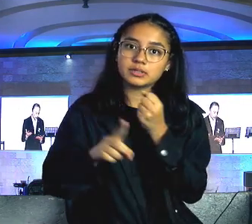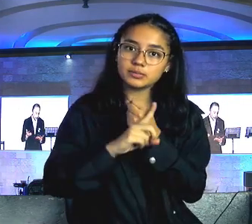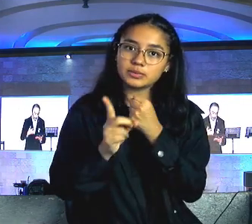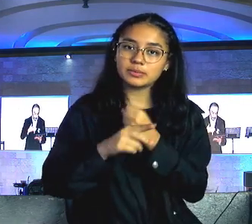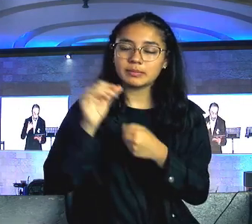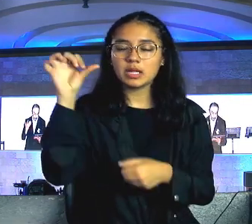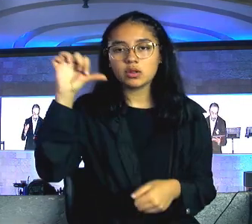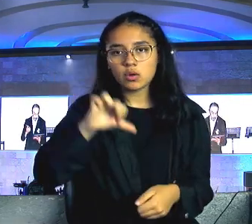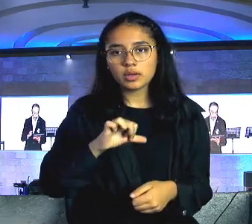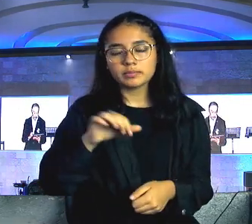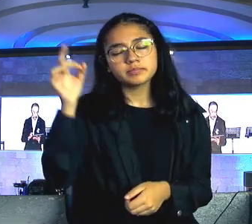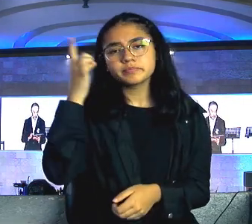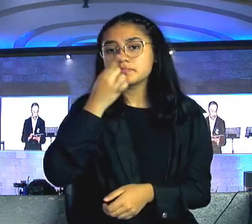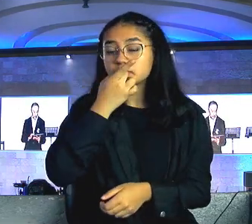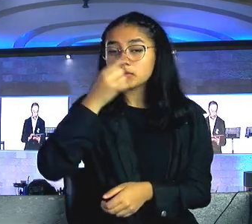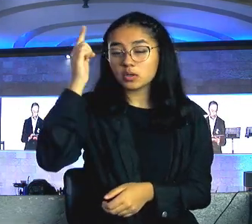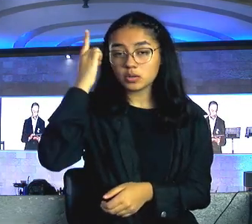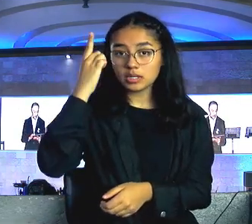quería maldecir? No.